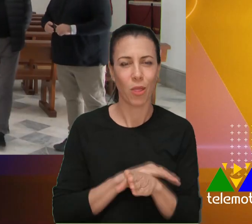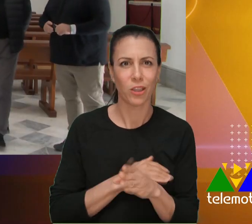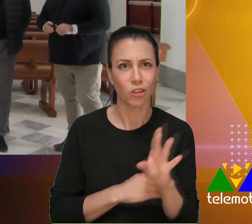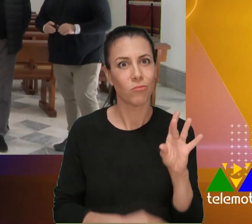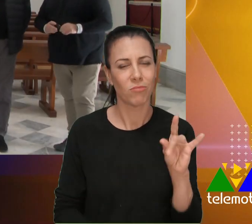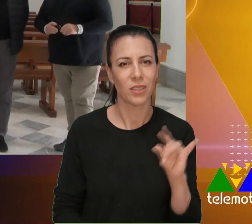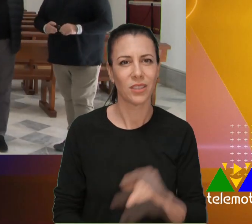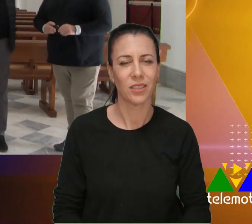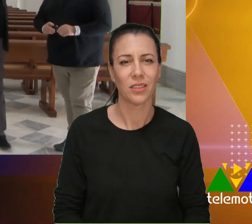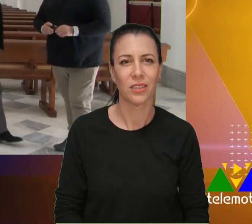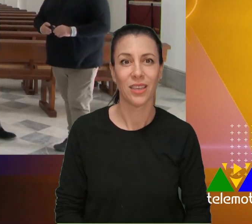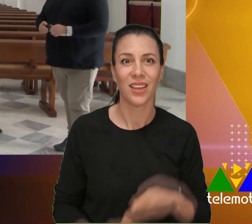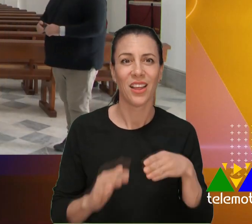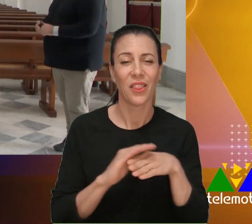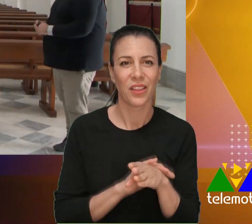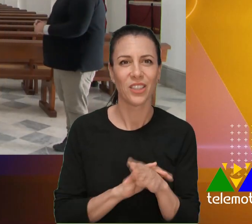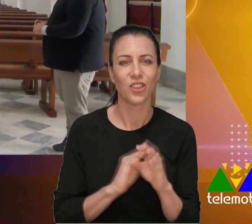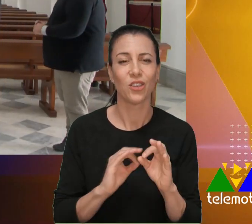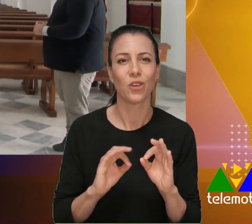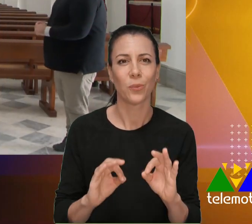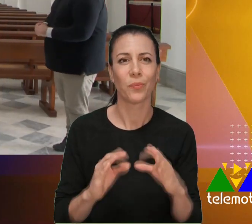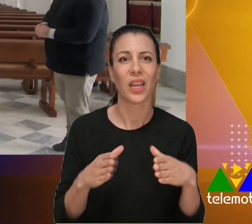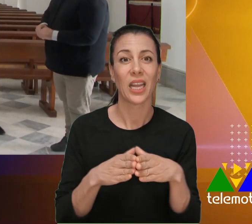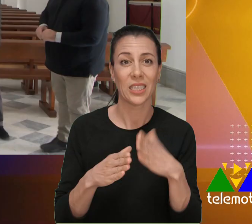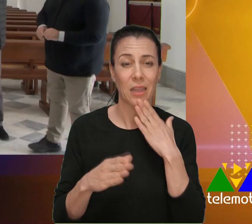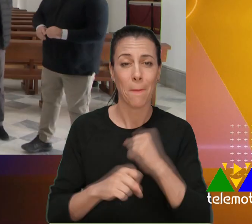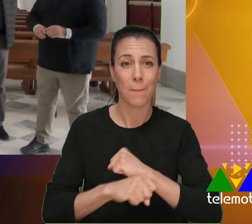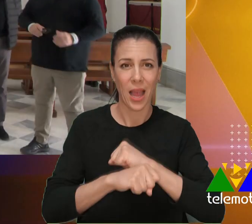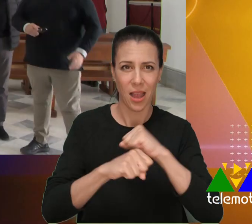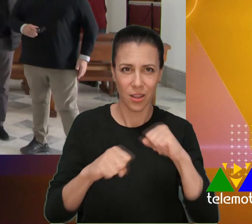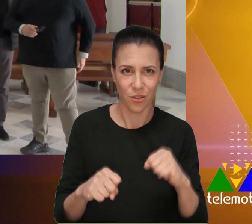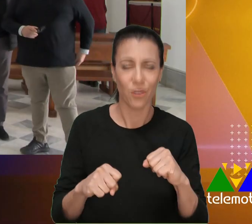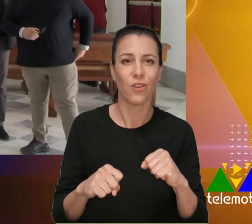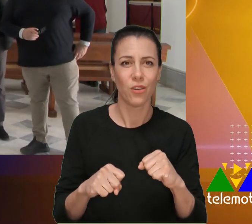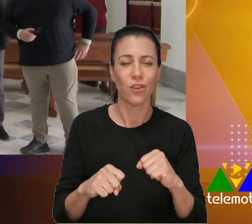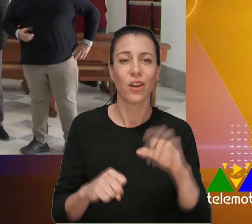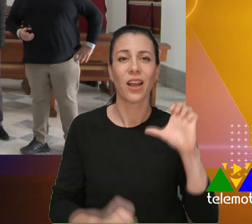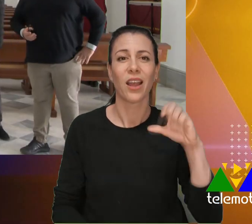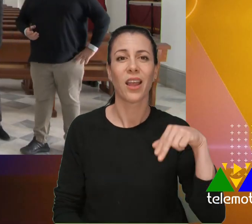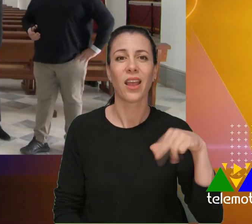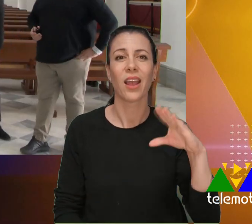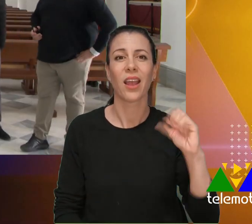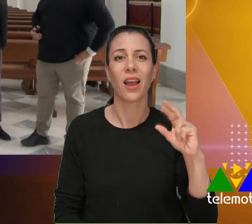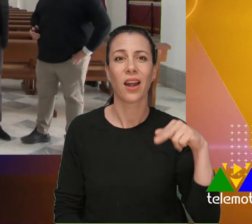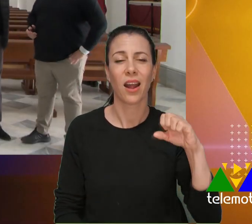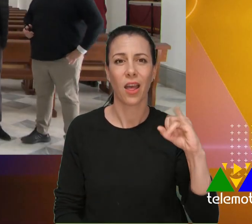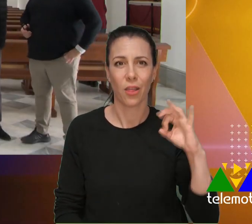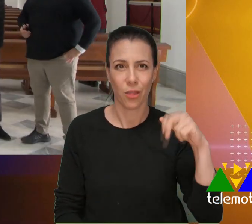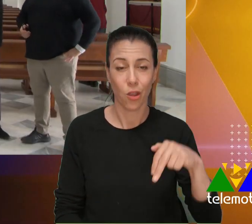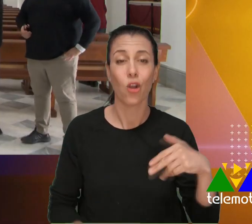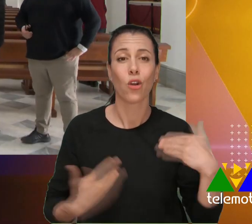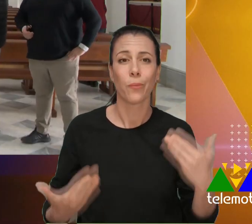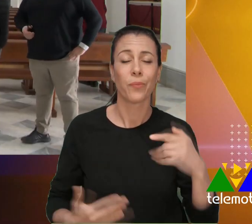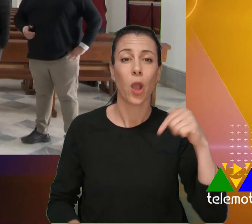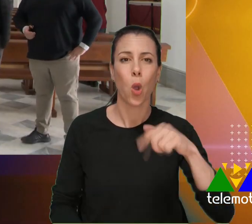Sí, estamos dentro de la iglesia mayor, de la Encarnación, y lo que estamos